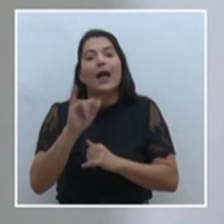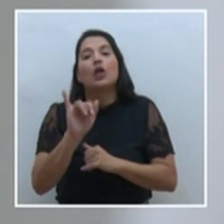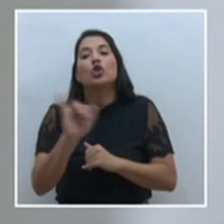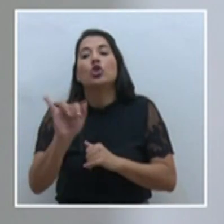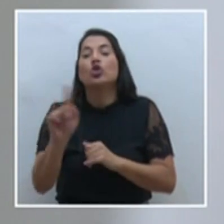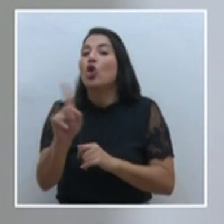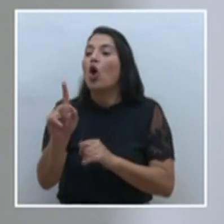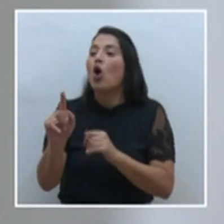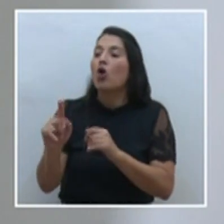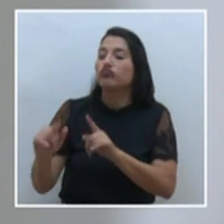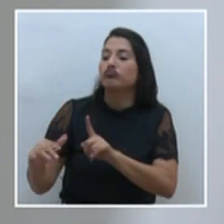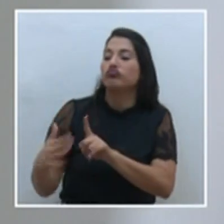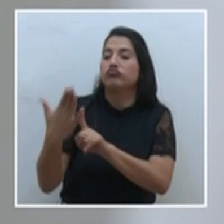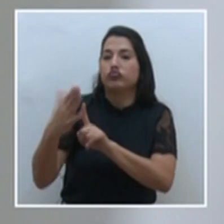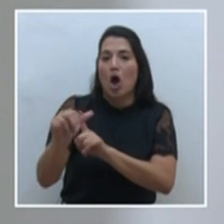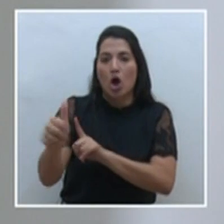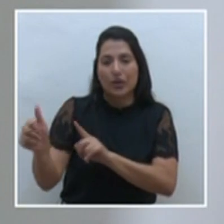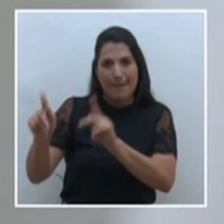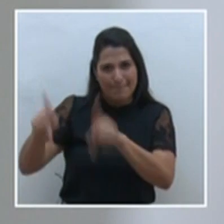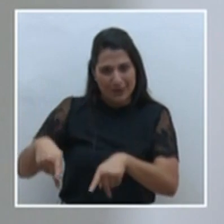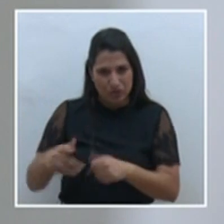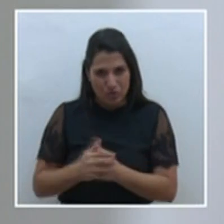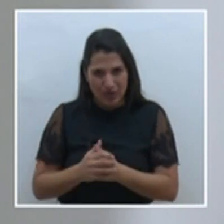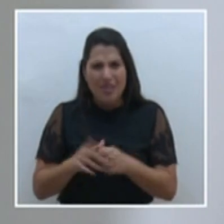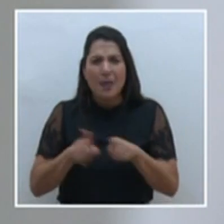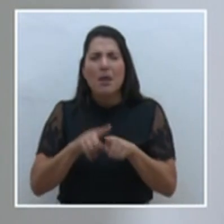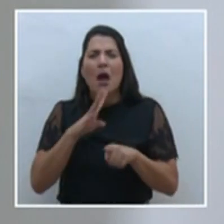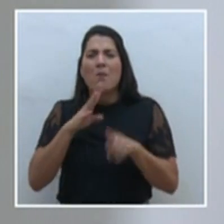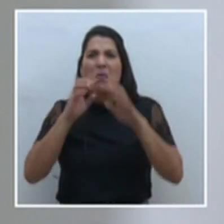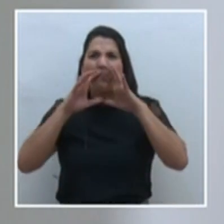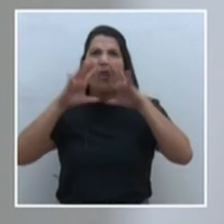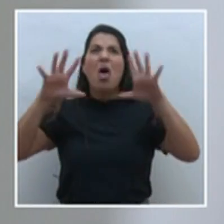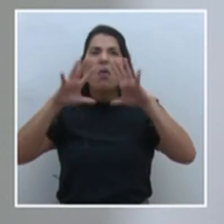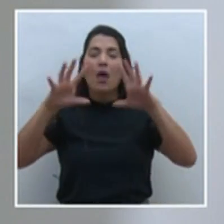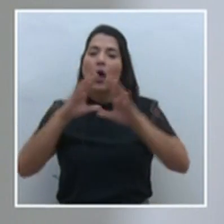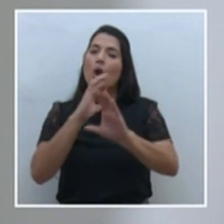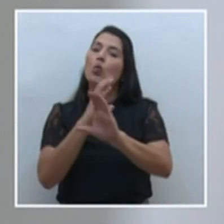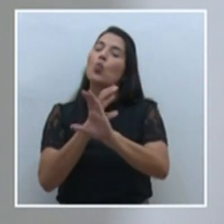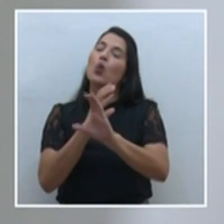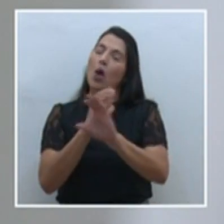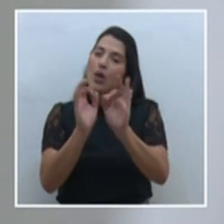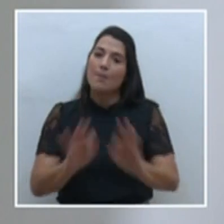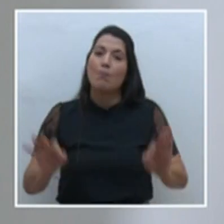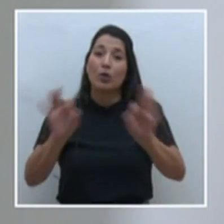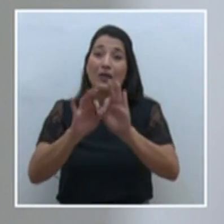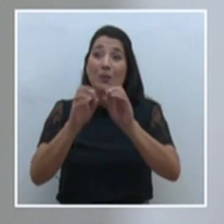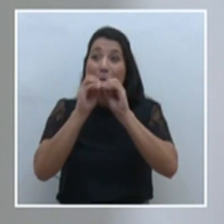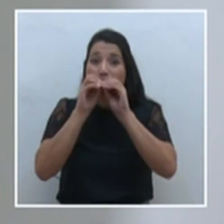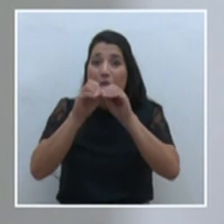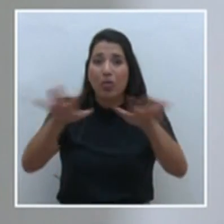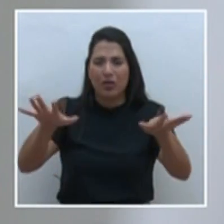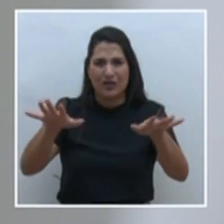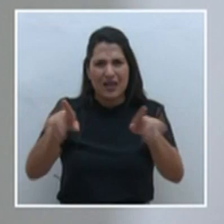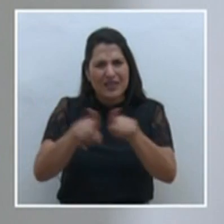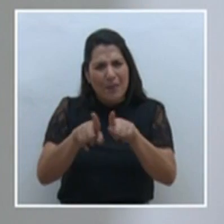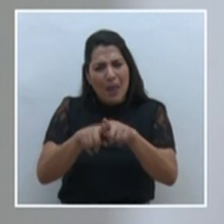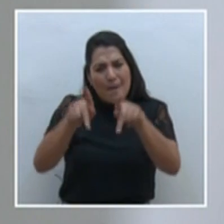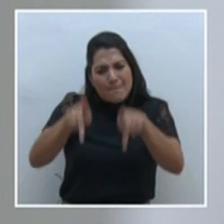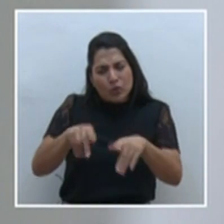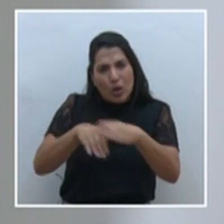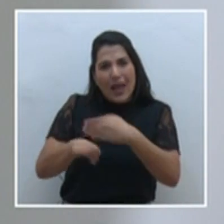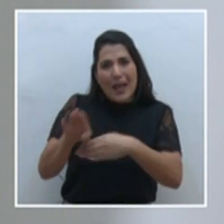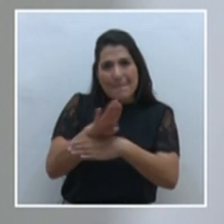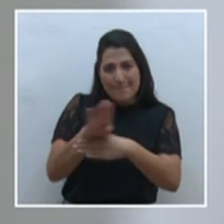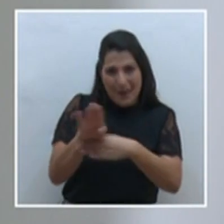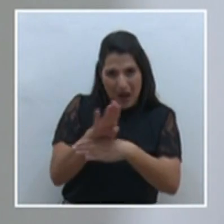no gritar en público, de no elevar la voz, se hace también importante, sobre todo cuando estamos cerca, por ejemplo, de una persona en un banco o bien la misma persona en el banco, que ya